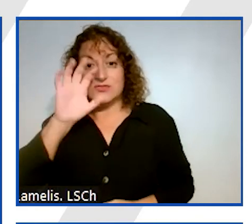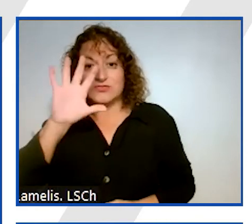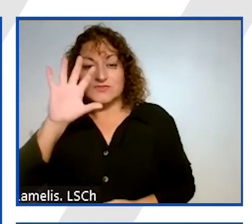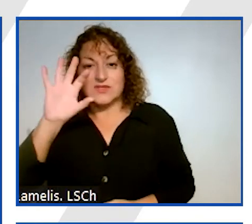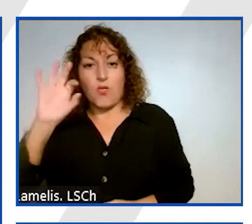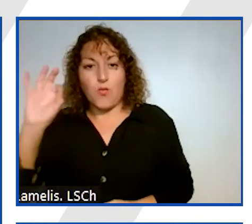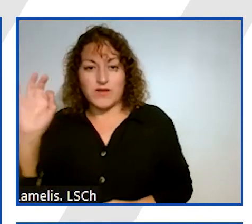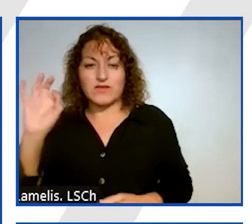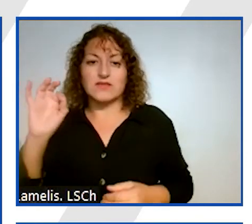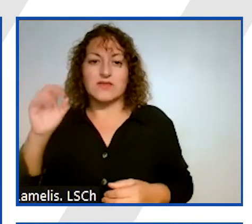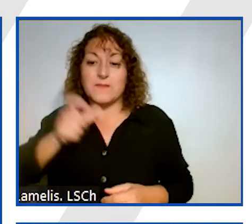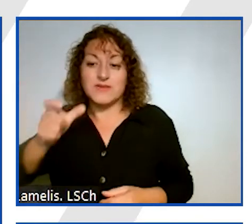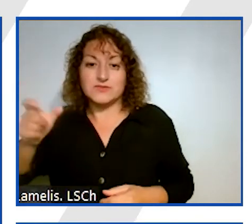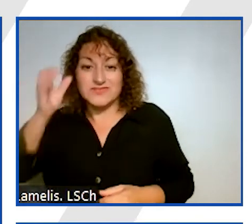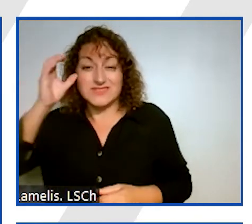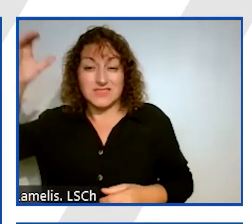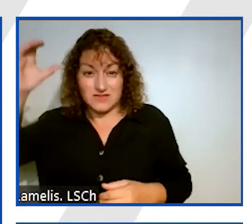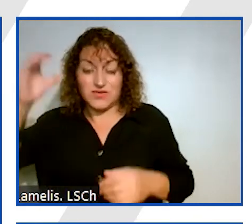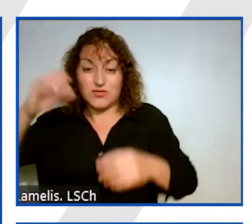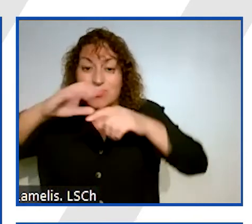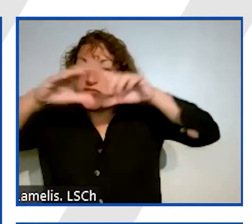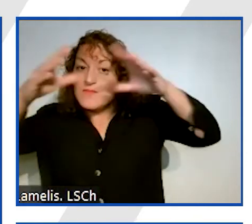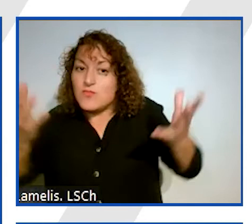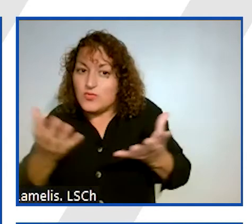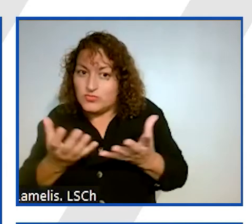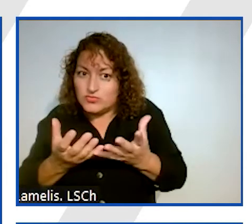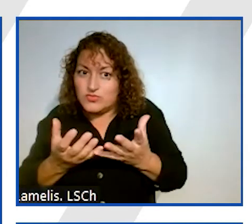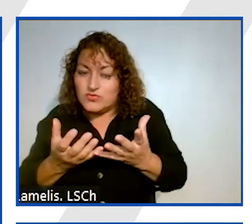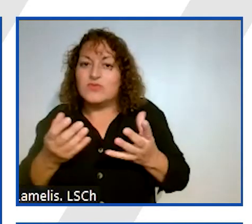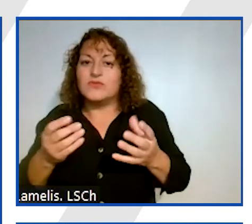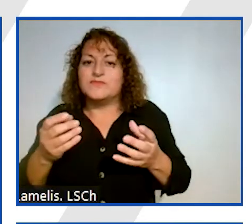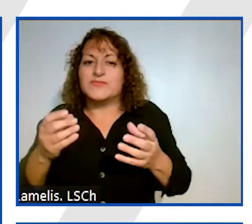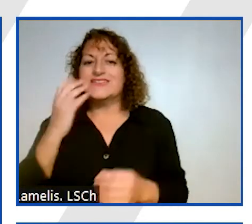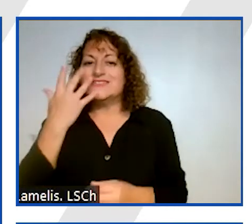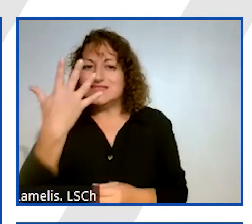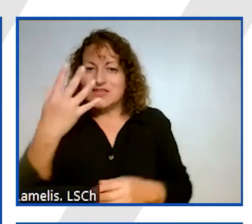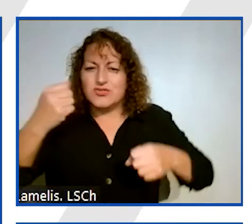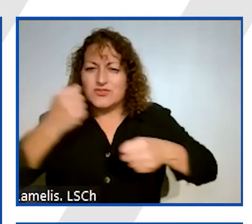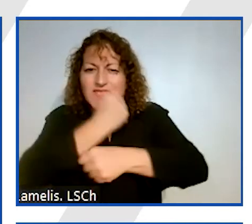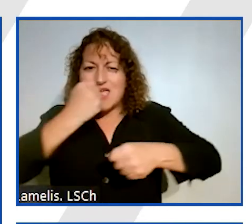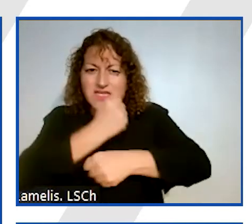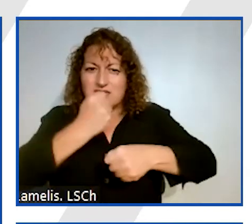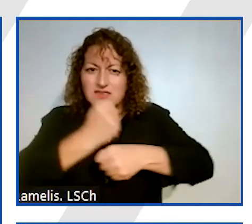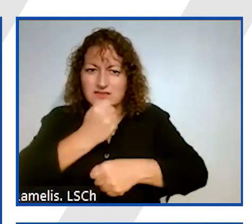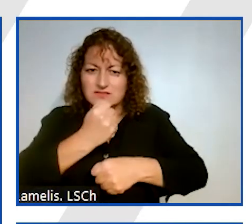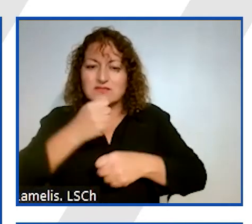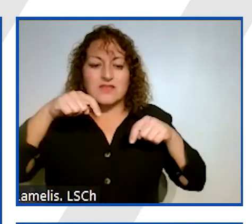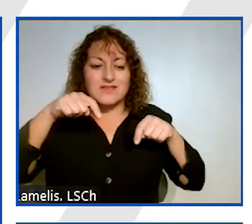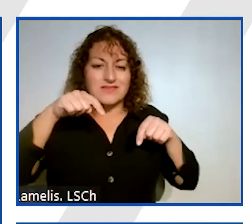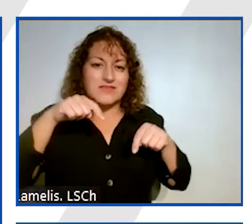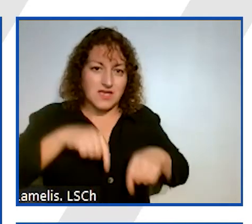global y en particular para nuestras especies hubo 5 talleres donde participamos científicos